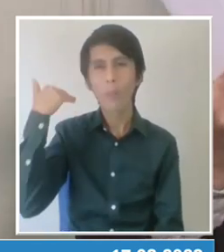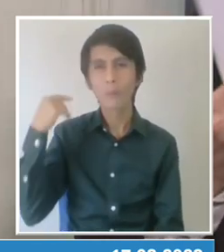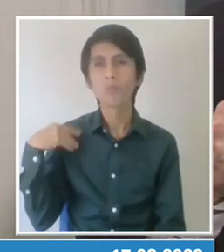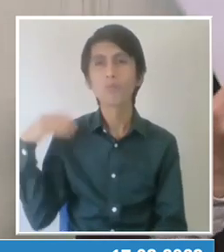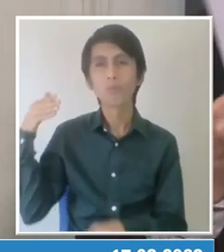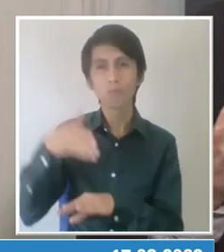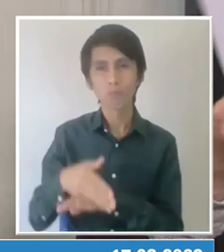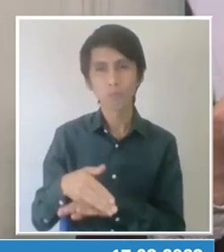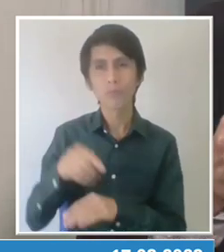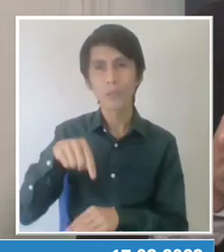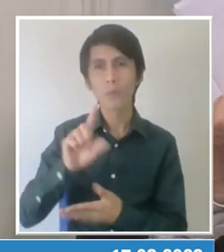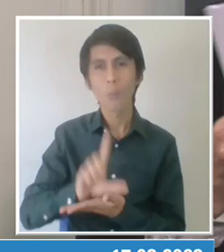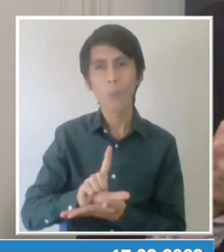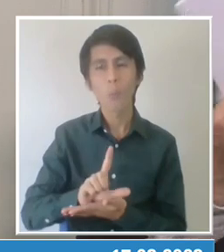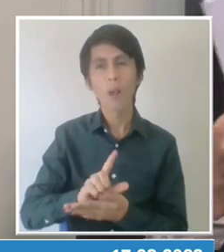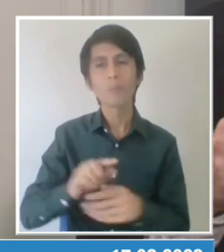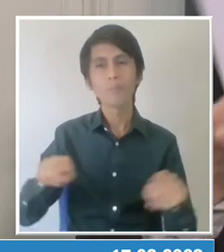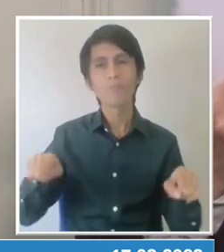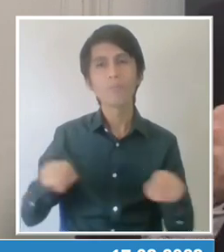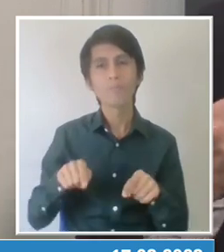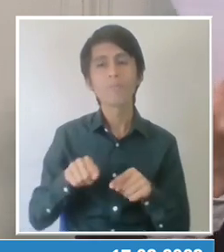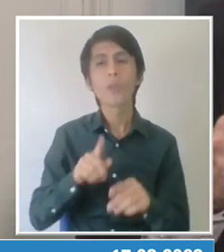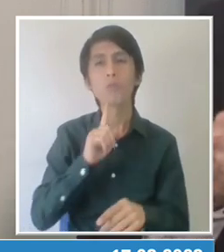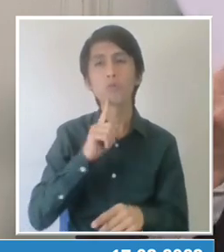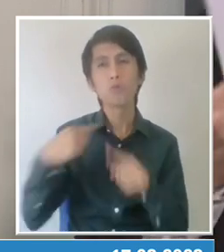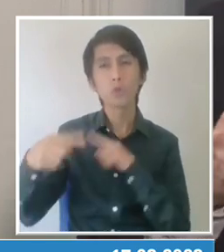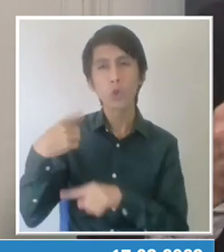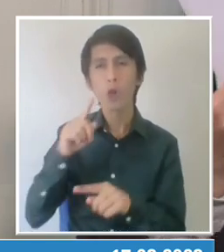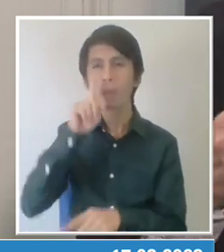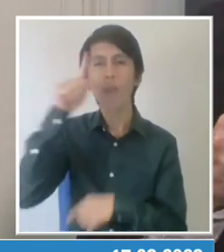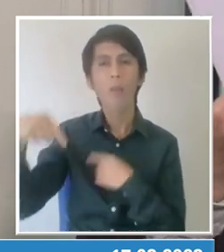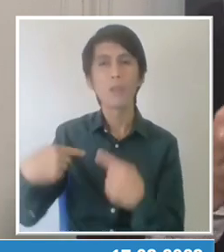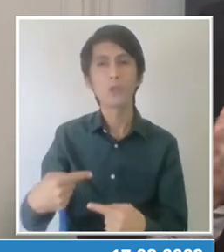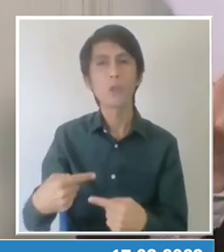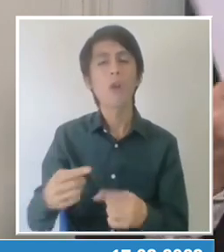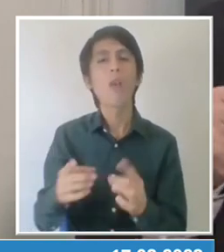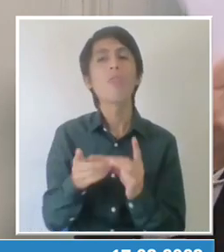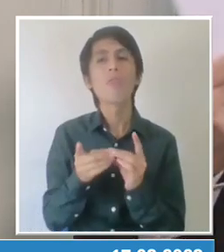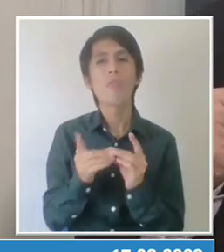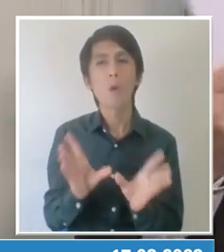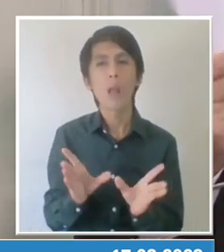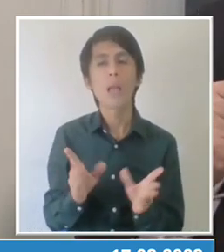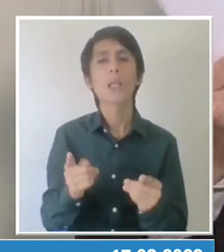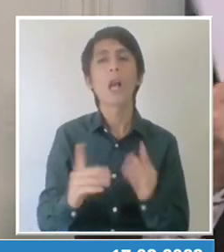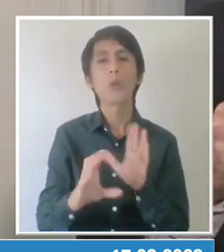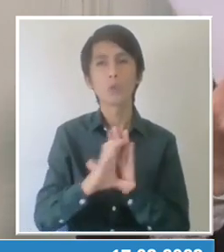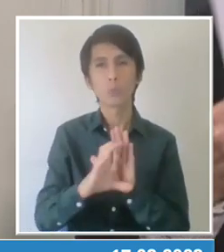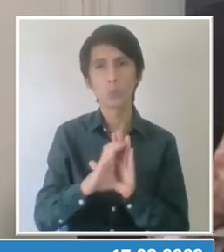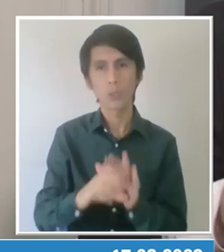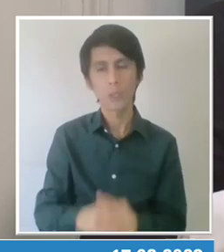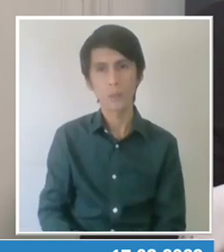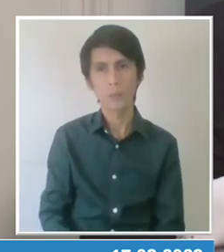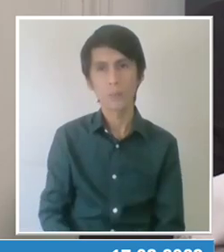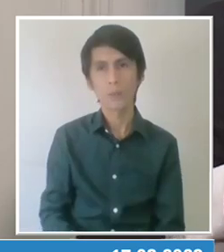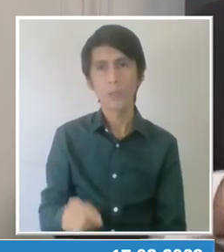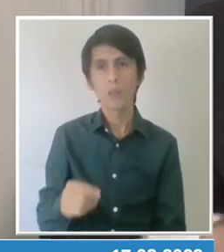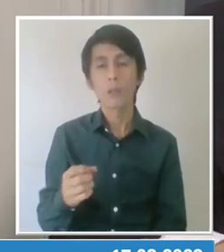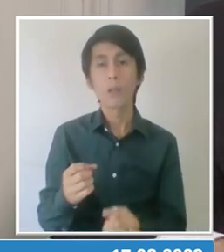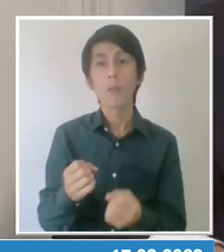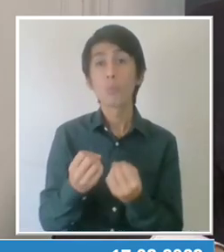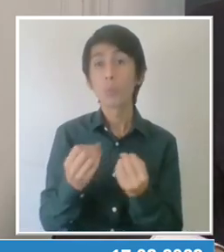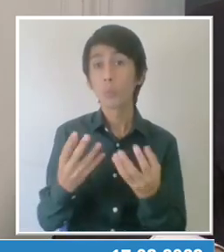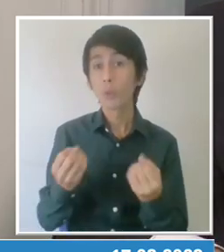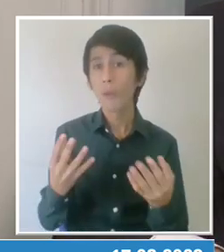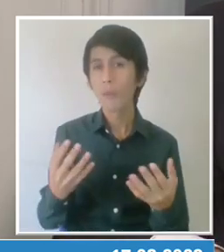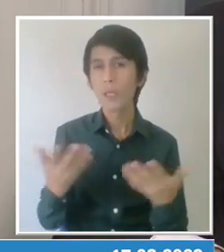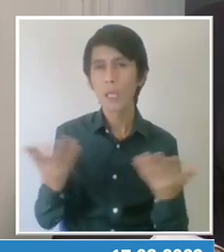de tradiciones democráticas y constitucionales, en el cual muchas veces con alumnos y alumnas de mis